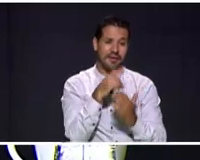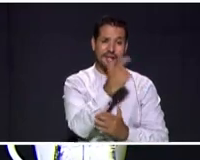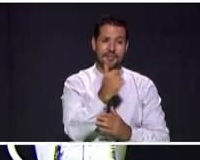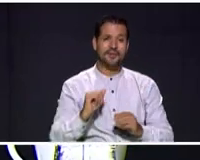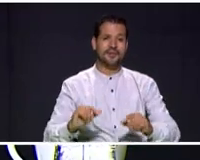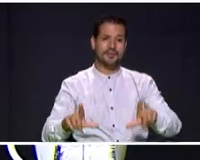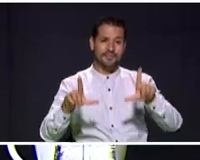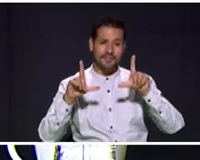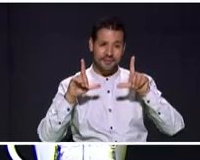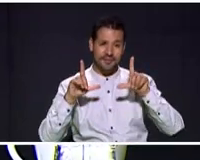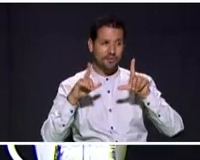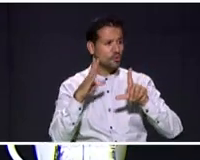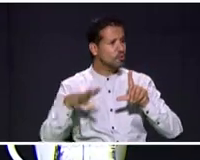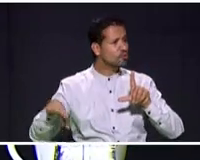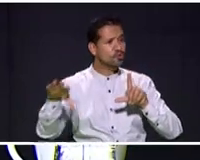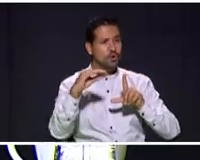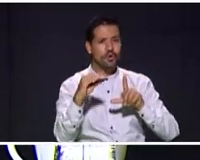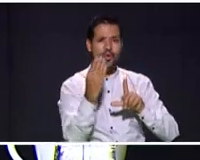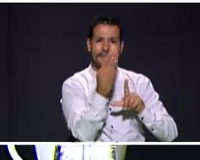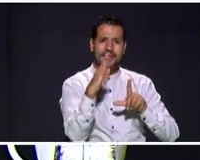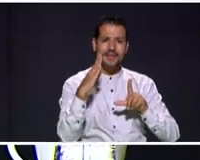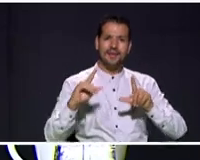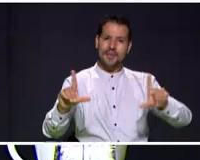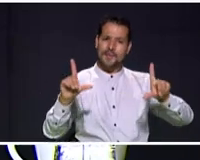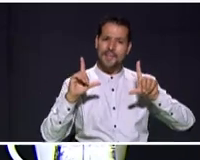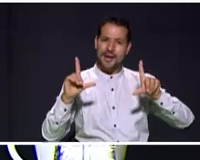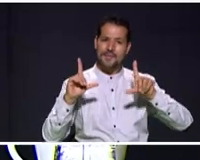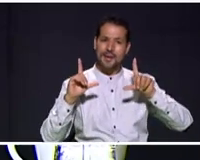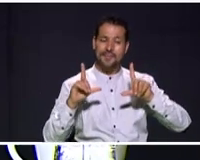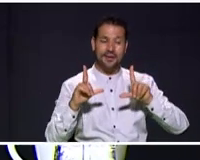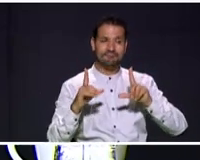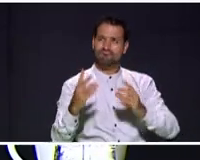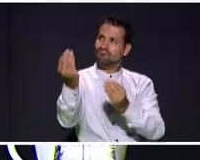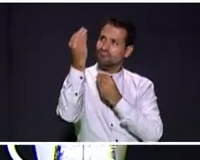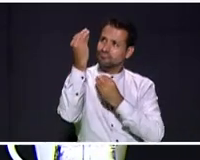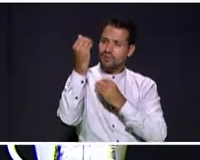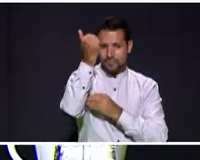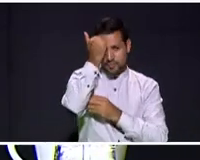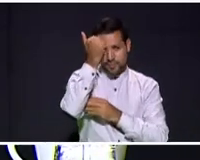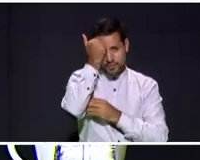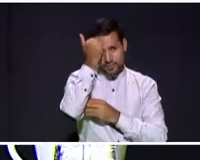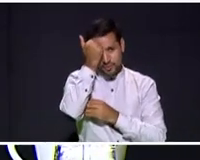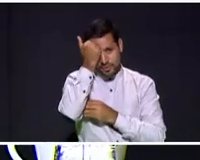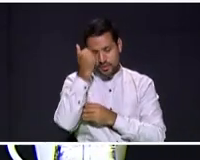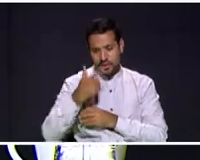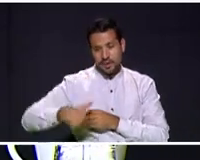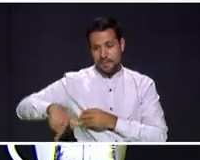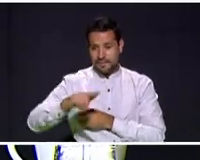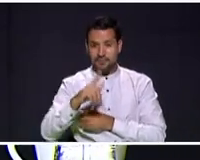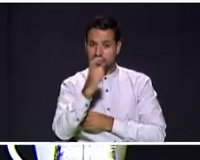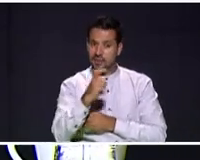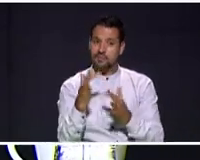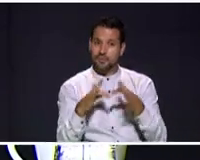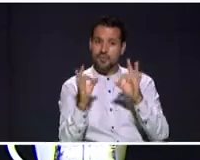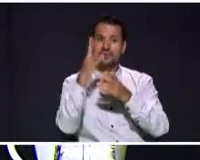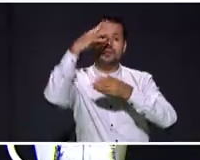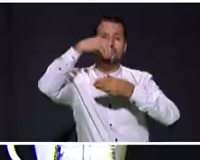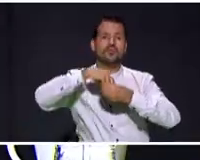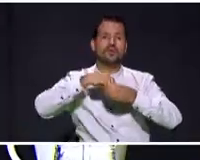100% lo vamos a hacer también vamos a preparar muy bien a los maestros y maestras porque son los actores más importantes dentro de las escuelas en los